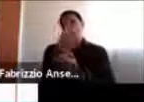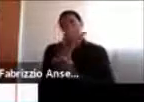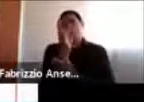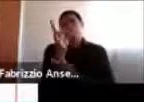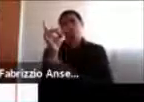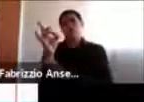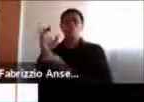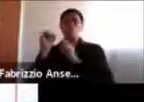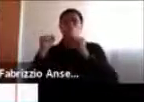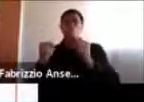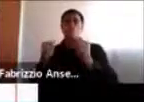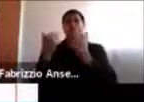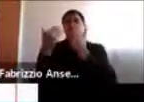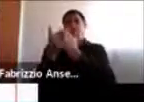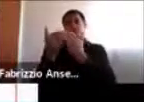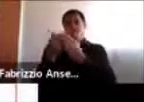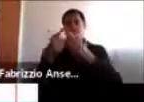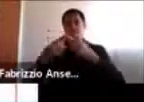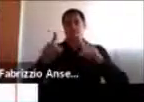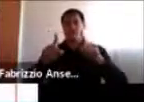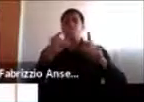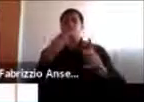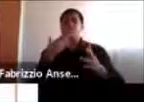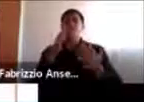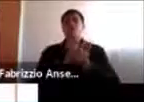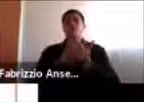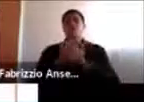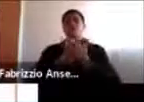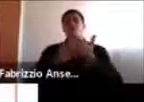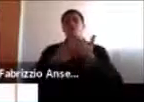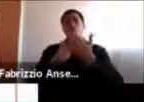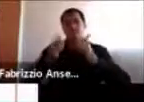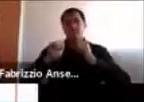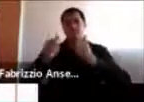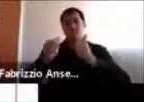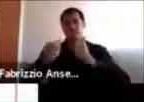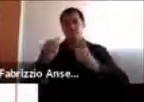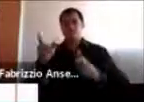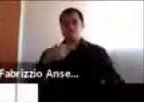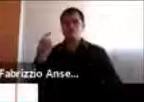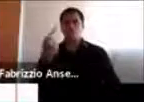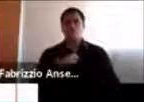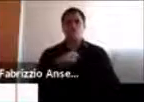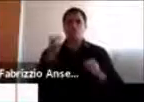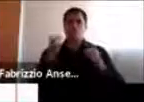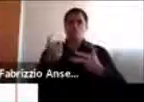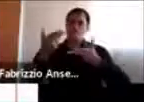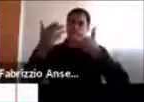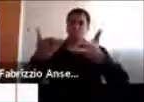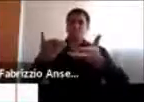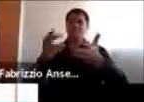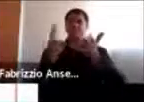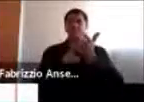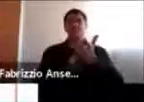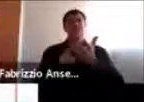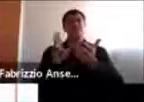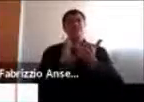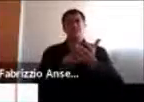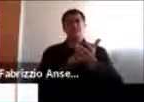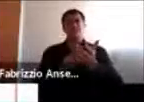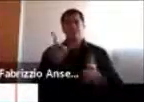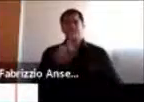decía de los desafíos que cada uno se pueda plantear dentro de la realidad en la que nos encontramos porque no es fácil en realidad no es fácil para nadie